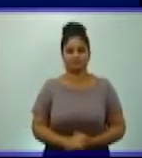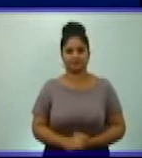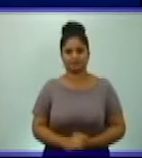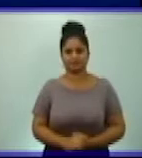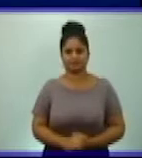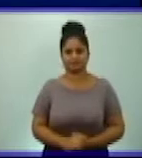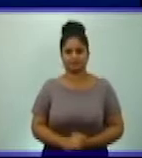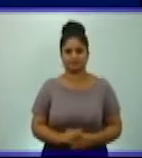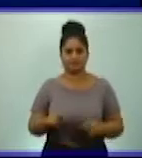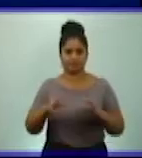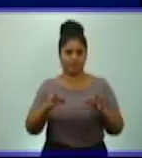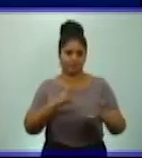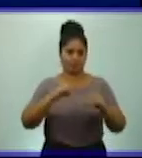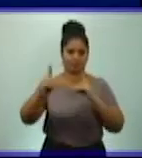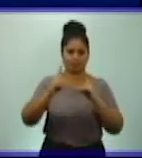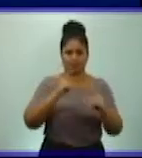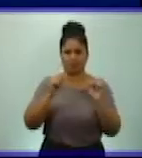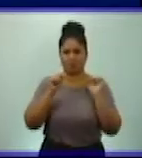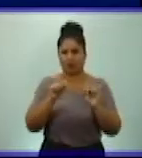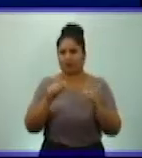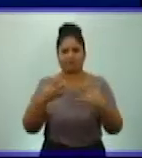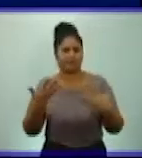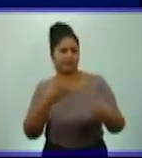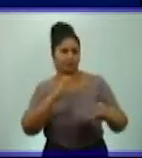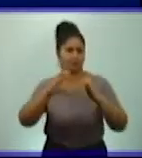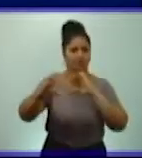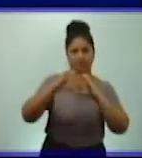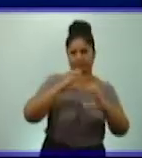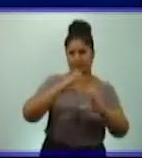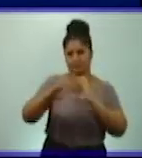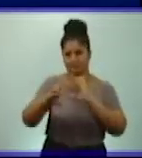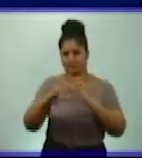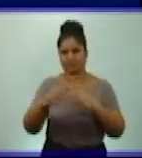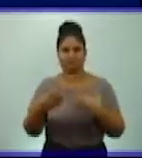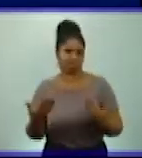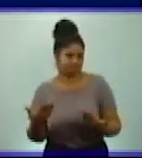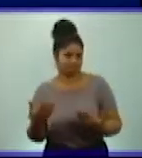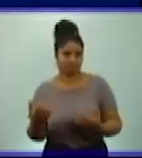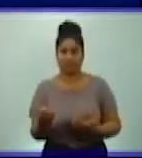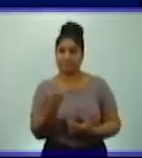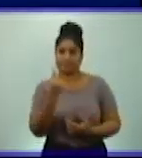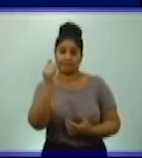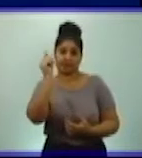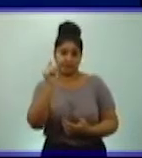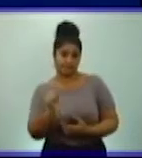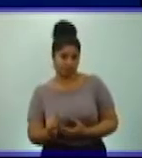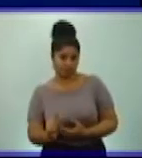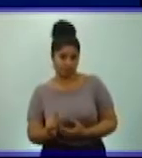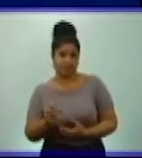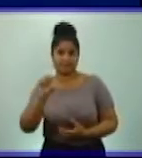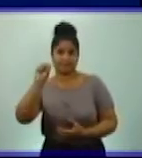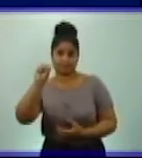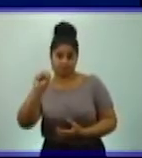comunicación. Por tanto, con el empleo de la primera persona del singular y de la segunda persona,